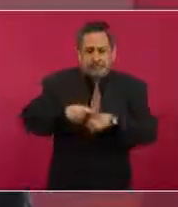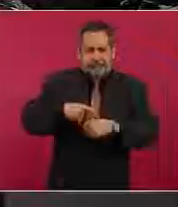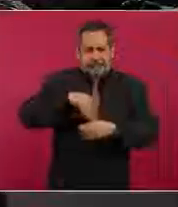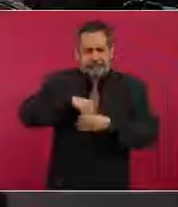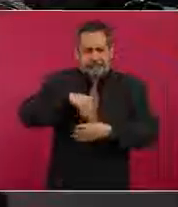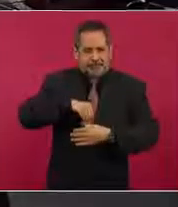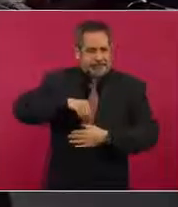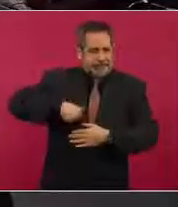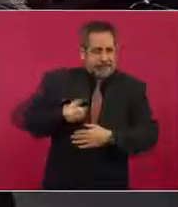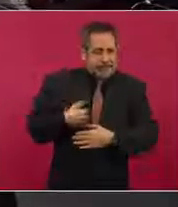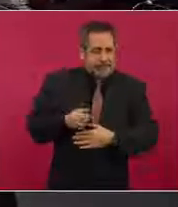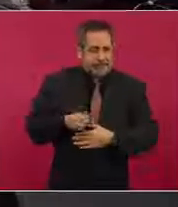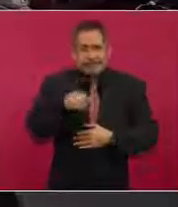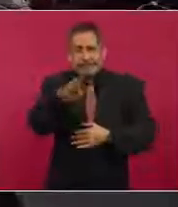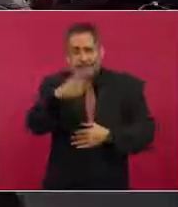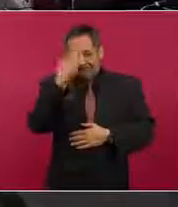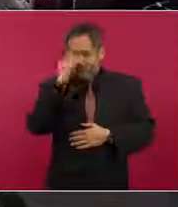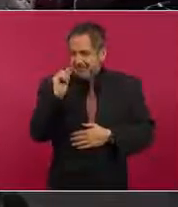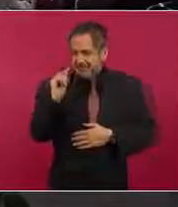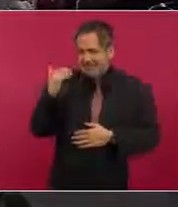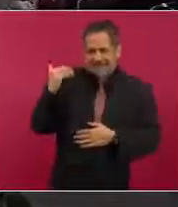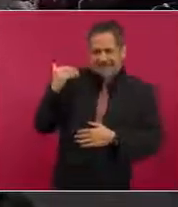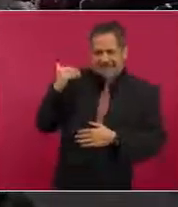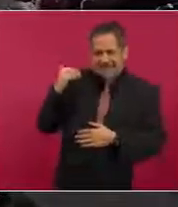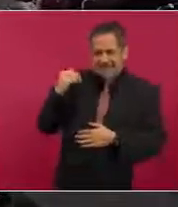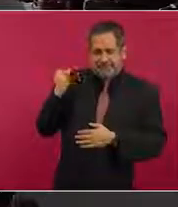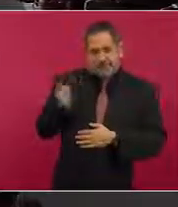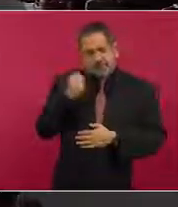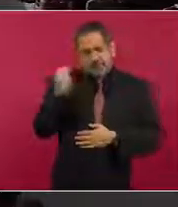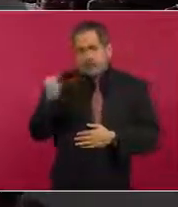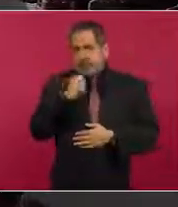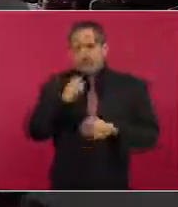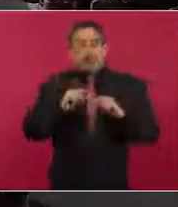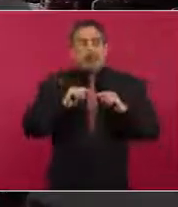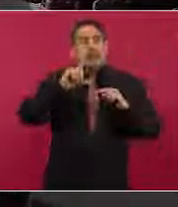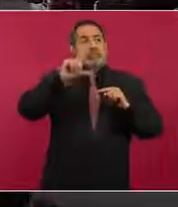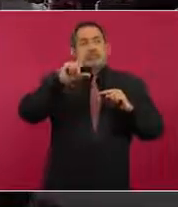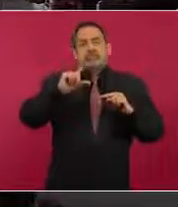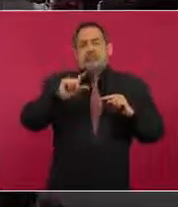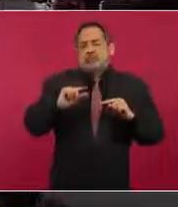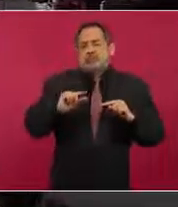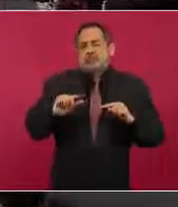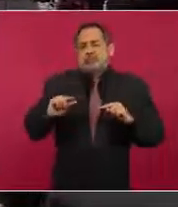Esta pandemia, que afortunadamente ya está